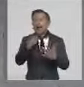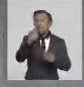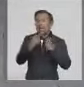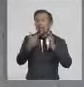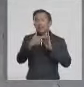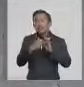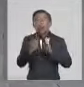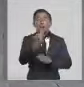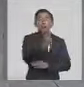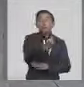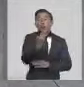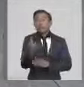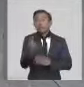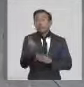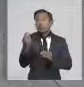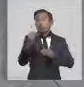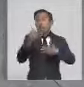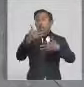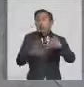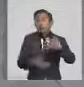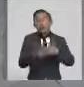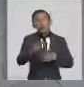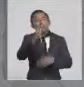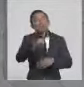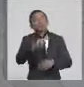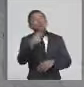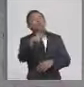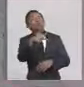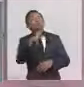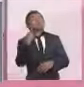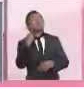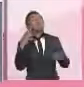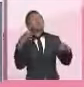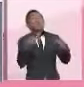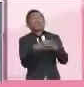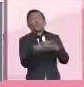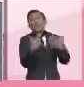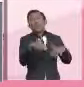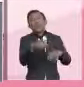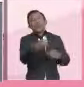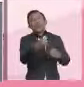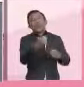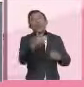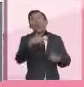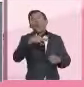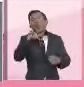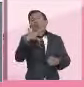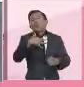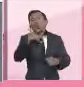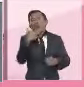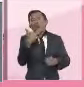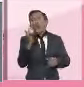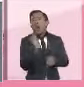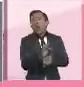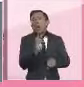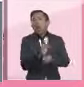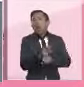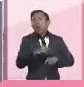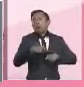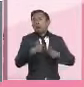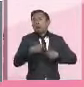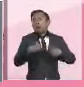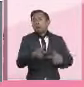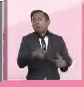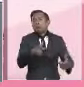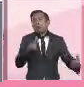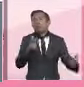puedes sostener un partido político que ha promovido tanto la corrupción. Y Ricardo, realmente hay muchas cosas que se tienen